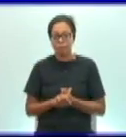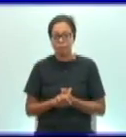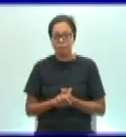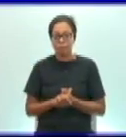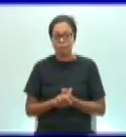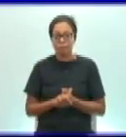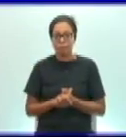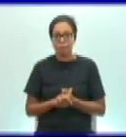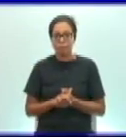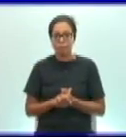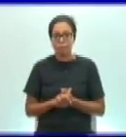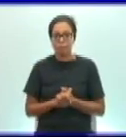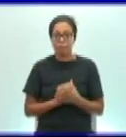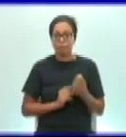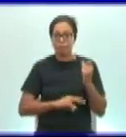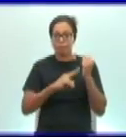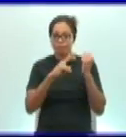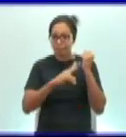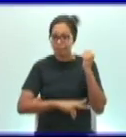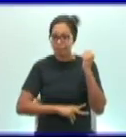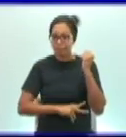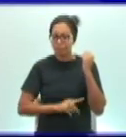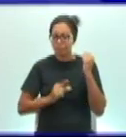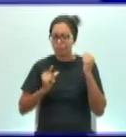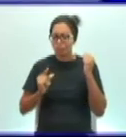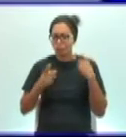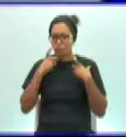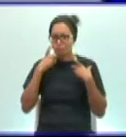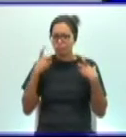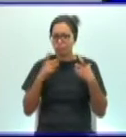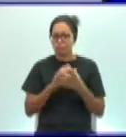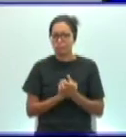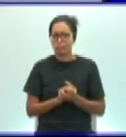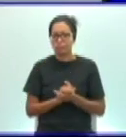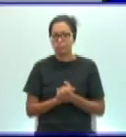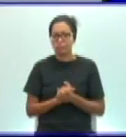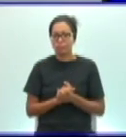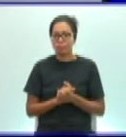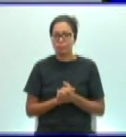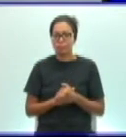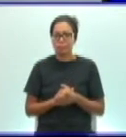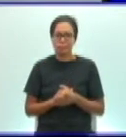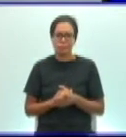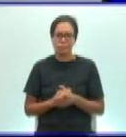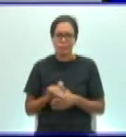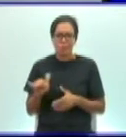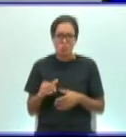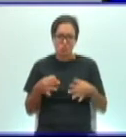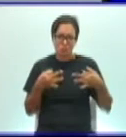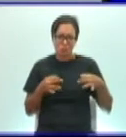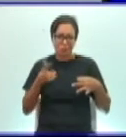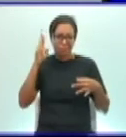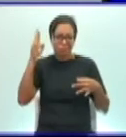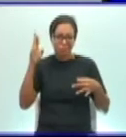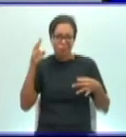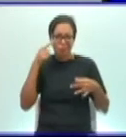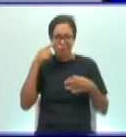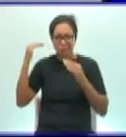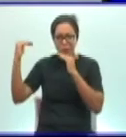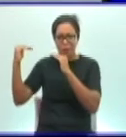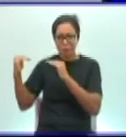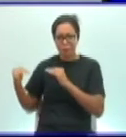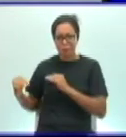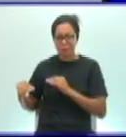por allí. Valoración de personalidades. El mismo tratamiento que le hicimos a los documentos, pero observen ahora el nombre y